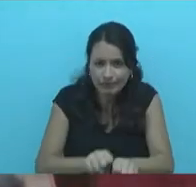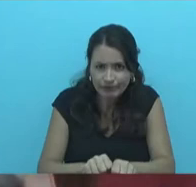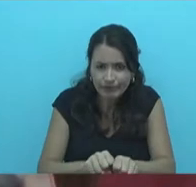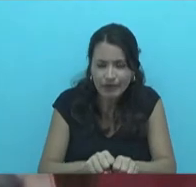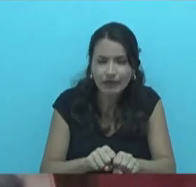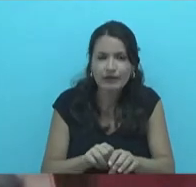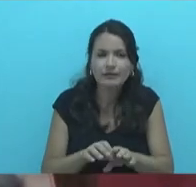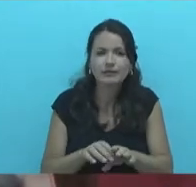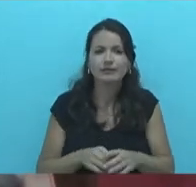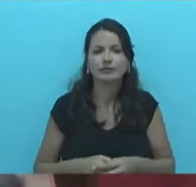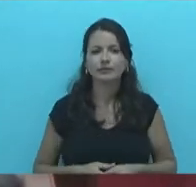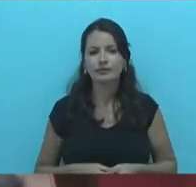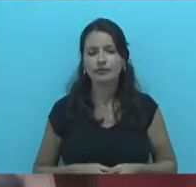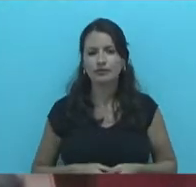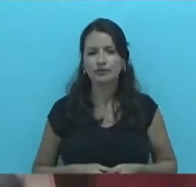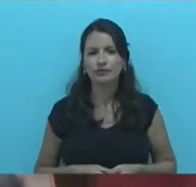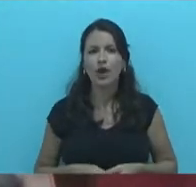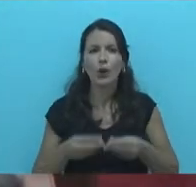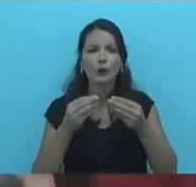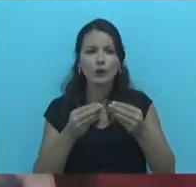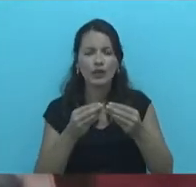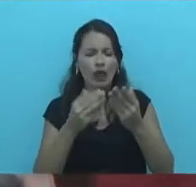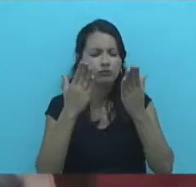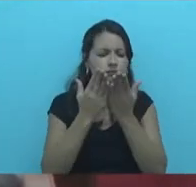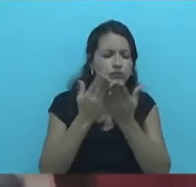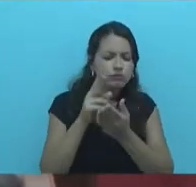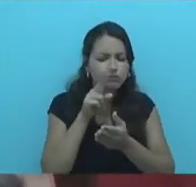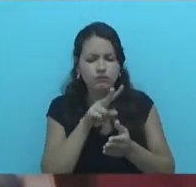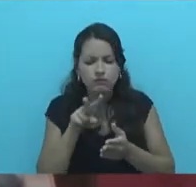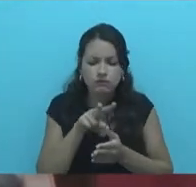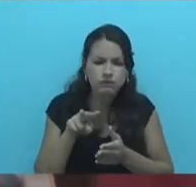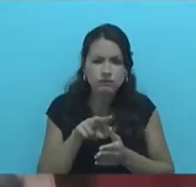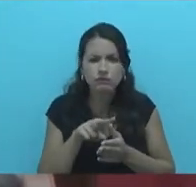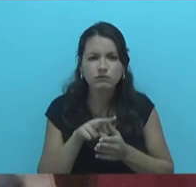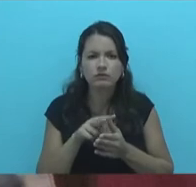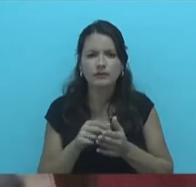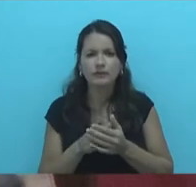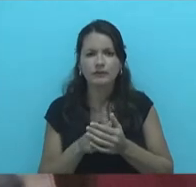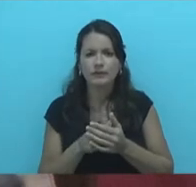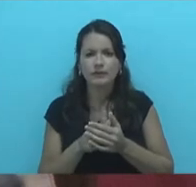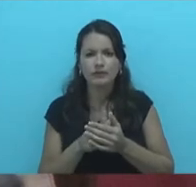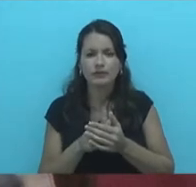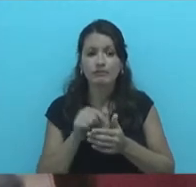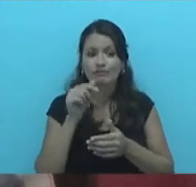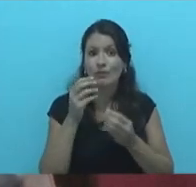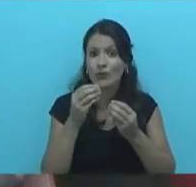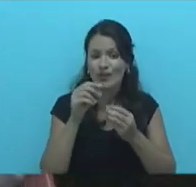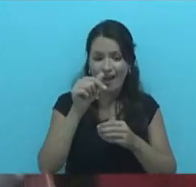según estudios geológicos detectados por las petroleras había